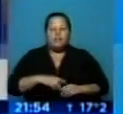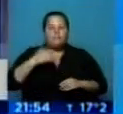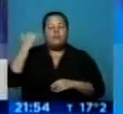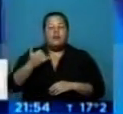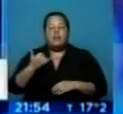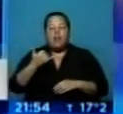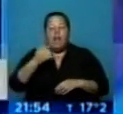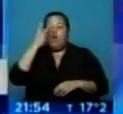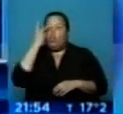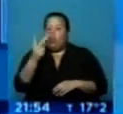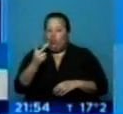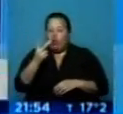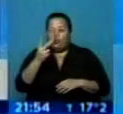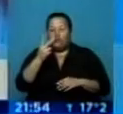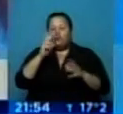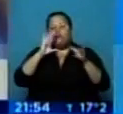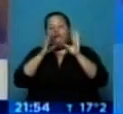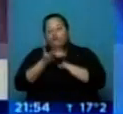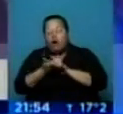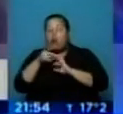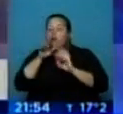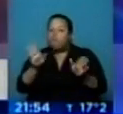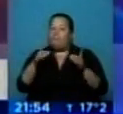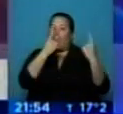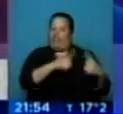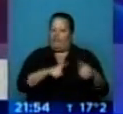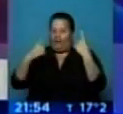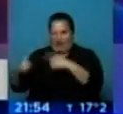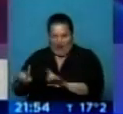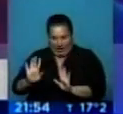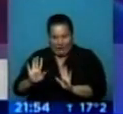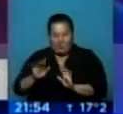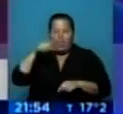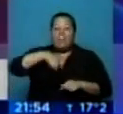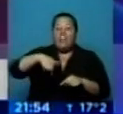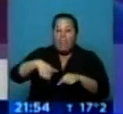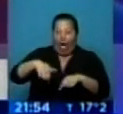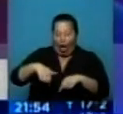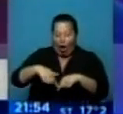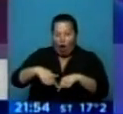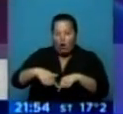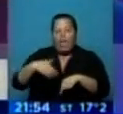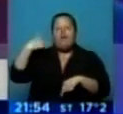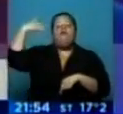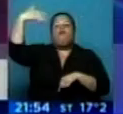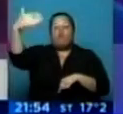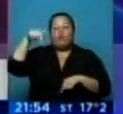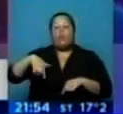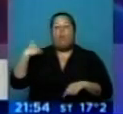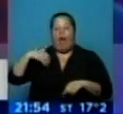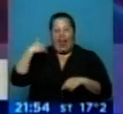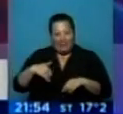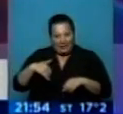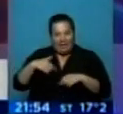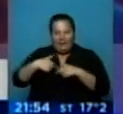Existen dos visiones muy diferentes del presente y del futuro de la